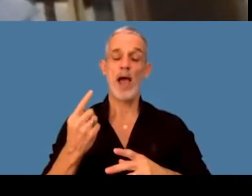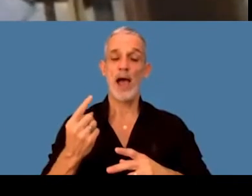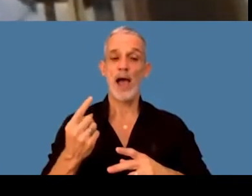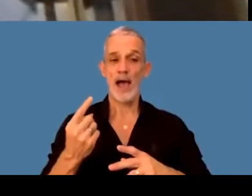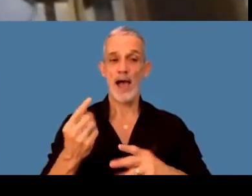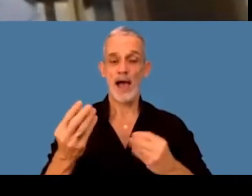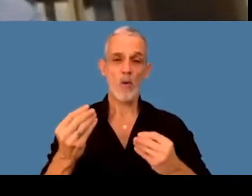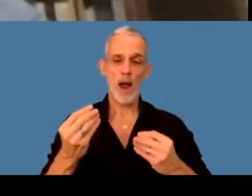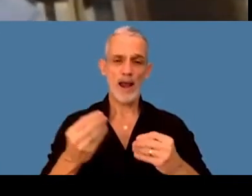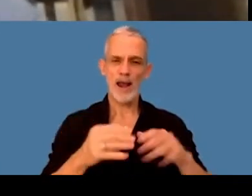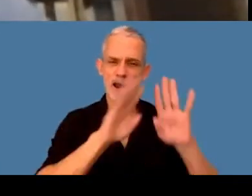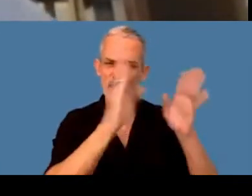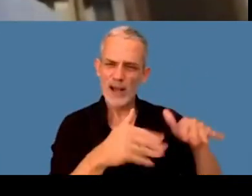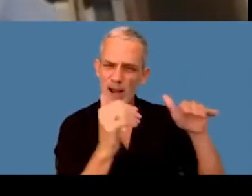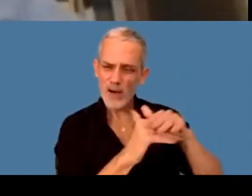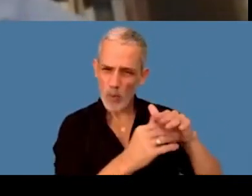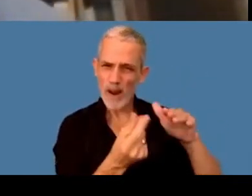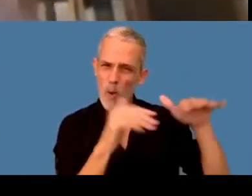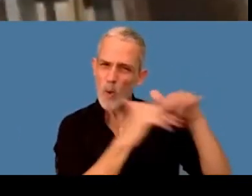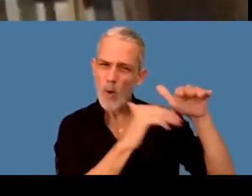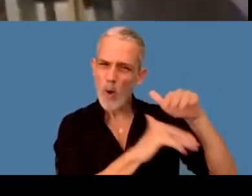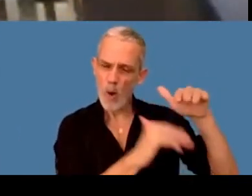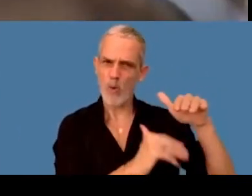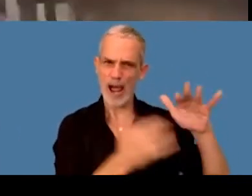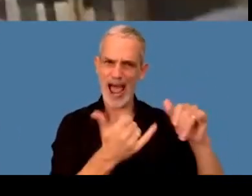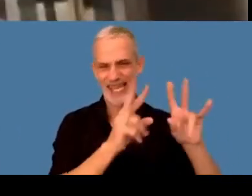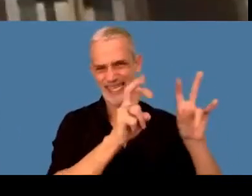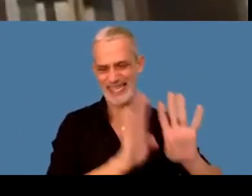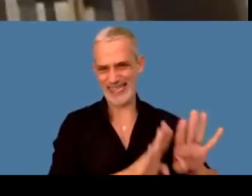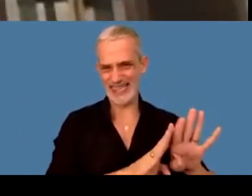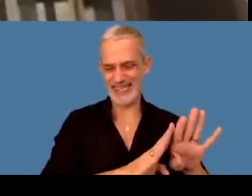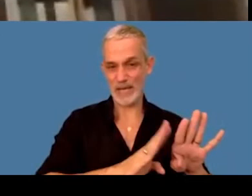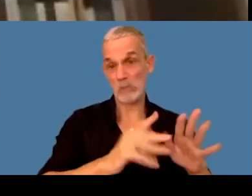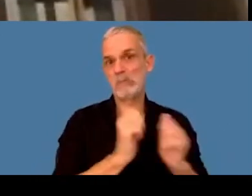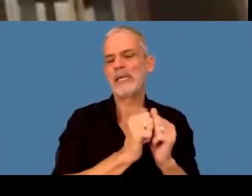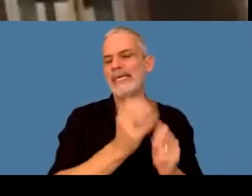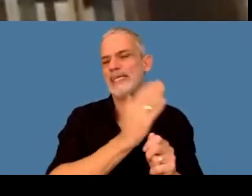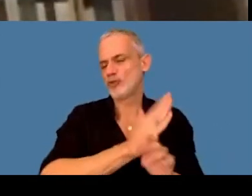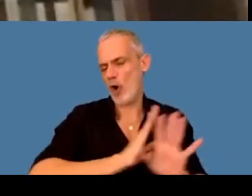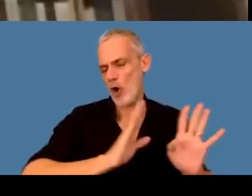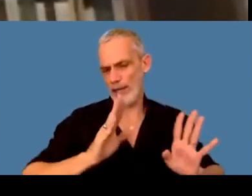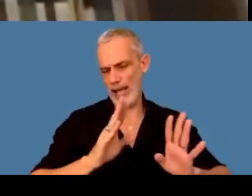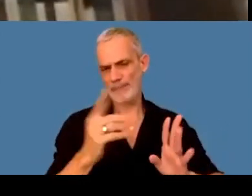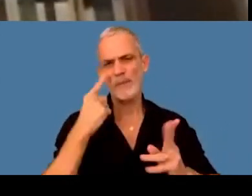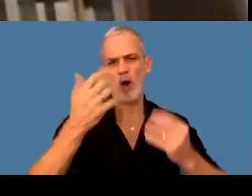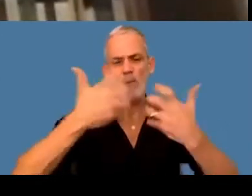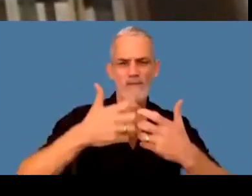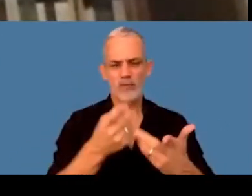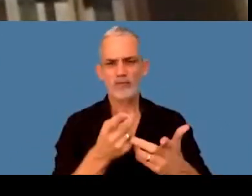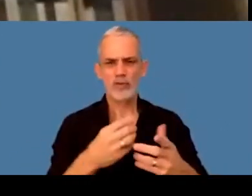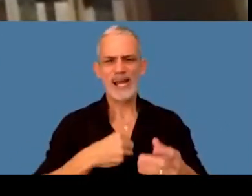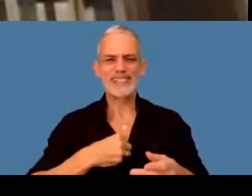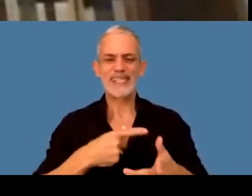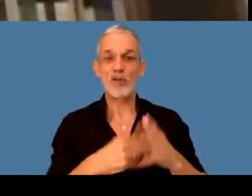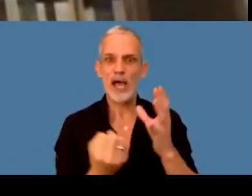las reservas de la Argentina. Eso es otro tema, y habría que hacer historia sobre todo el funcionamiento y el sentido de la creación